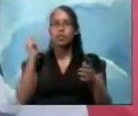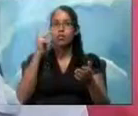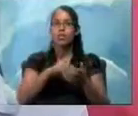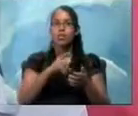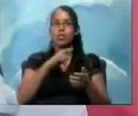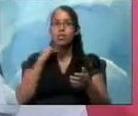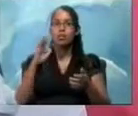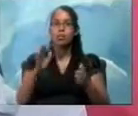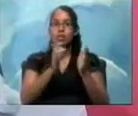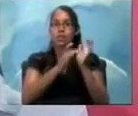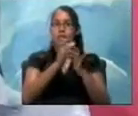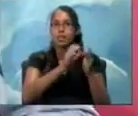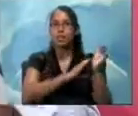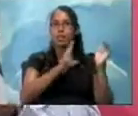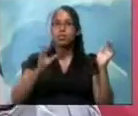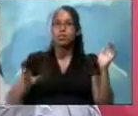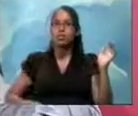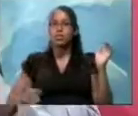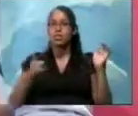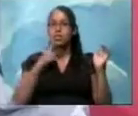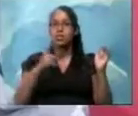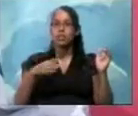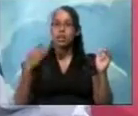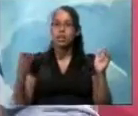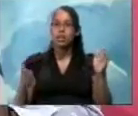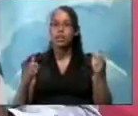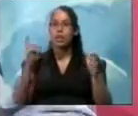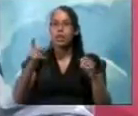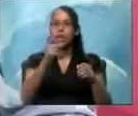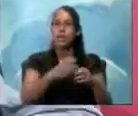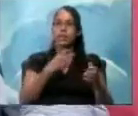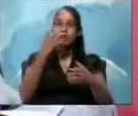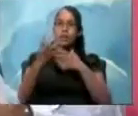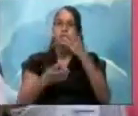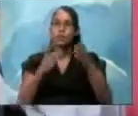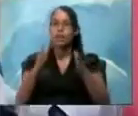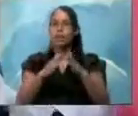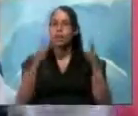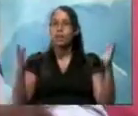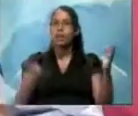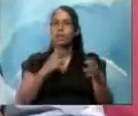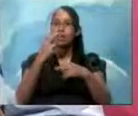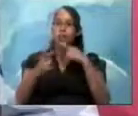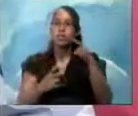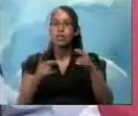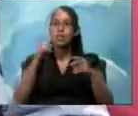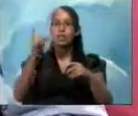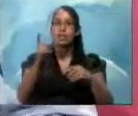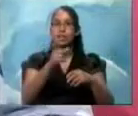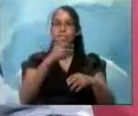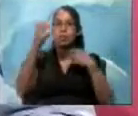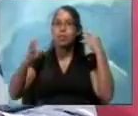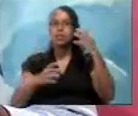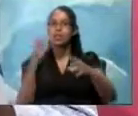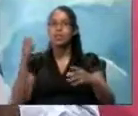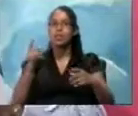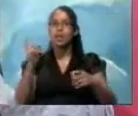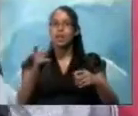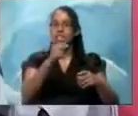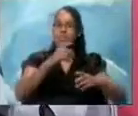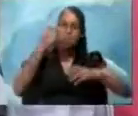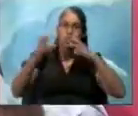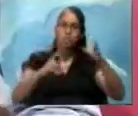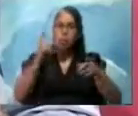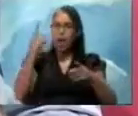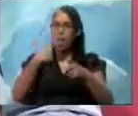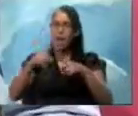nuestro Señor Jesucristo. Dice que la gente gritaba a gran voz y la gente perturbaba a Pilato. La gente perturbaba a Pilato